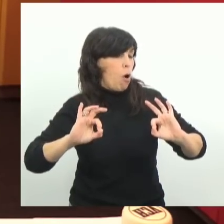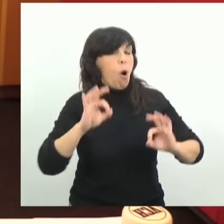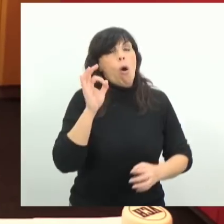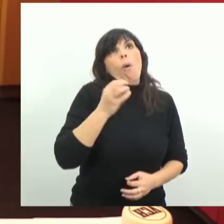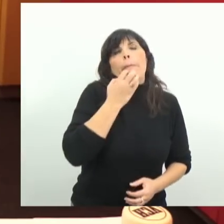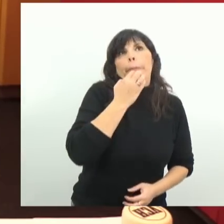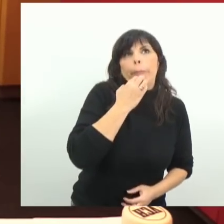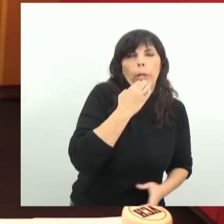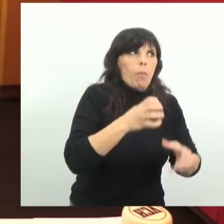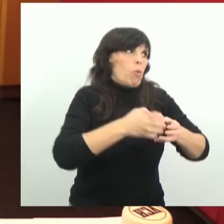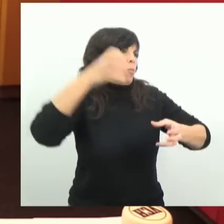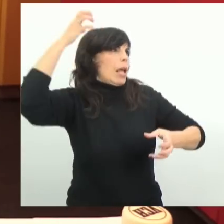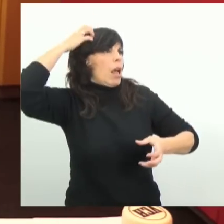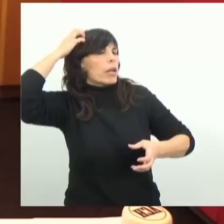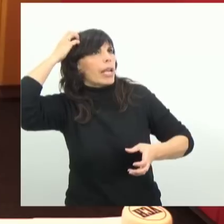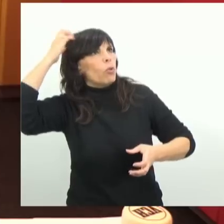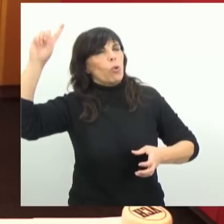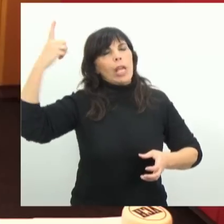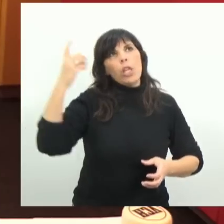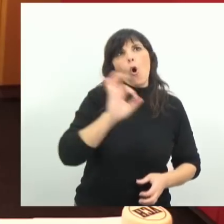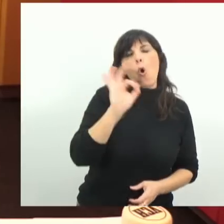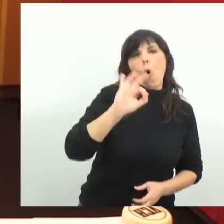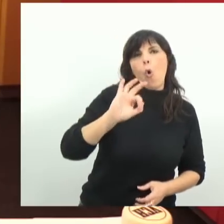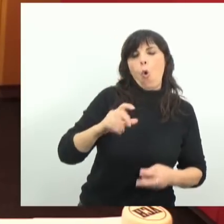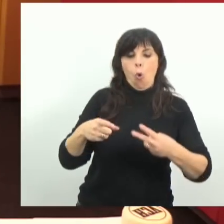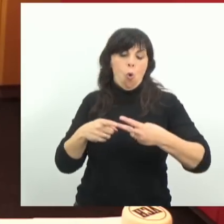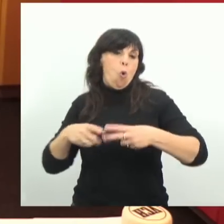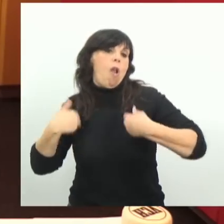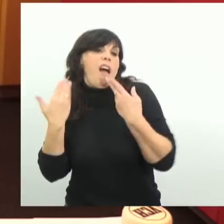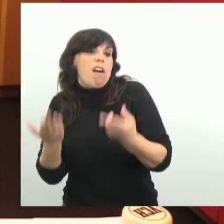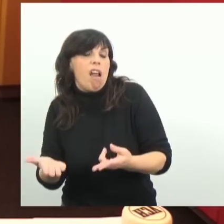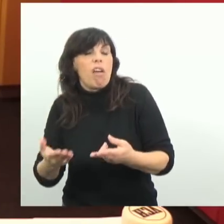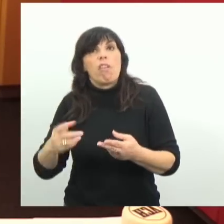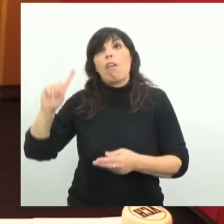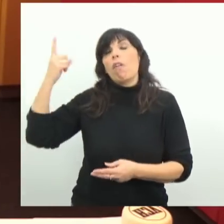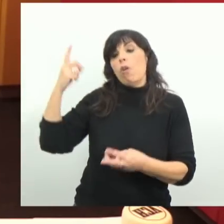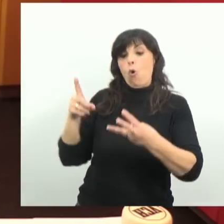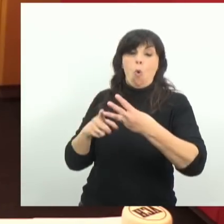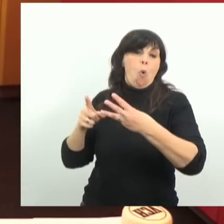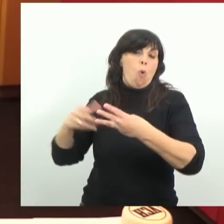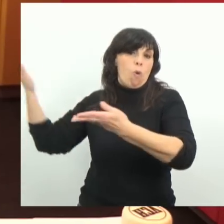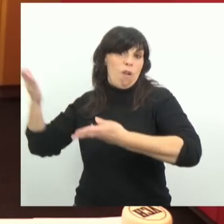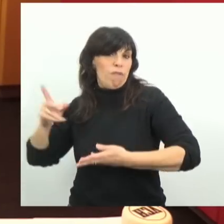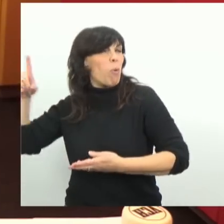sea sobre la gracia de Dios, sea sobre el favor de Dios. ¿Por